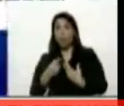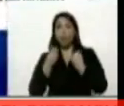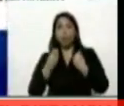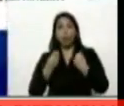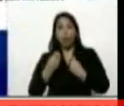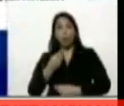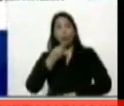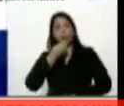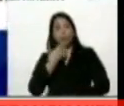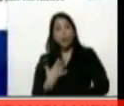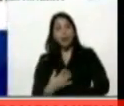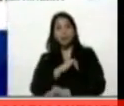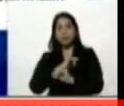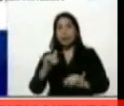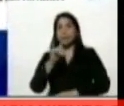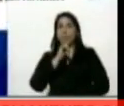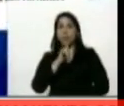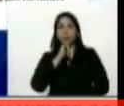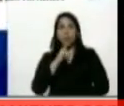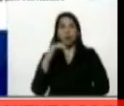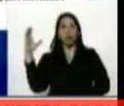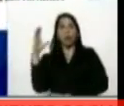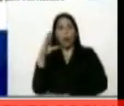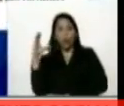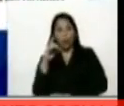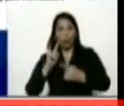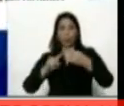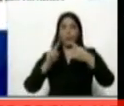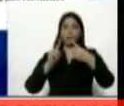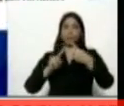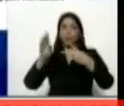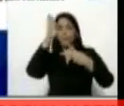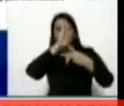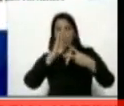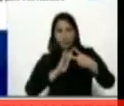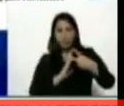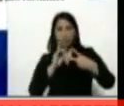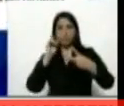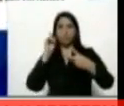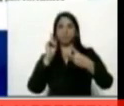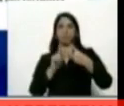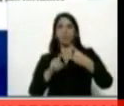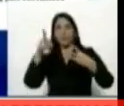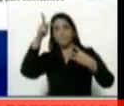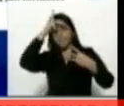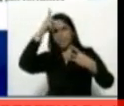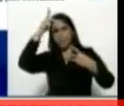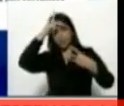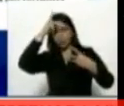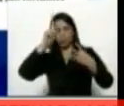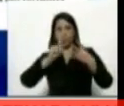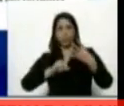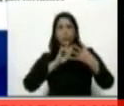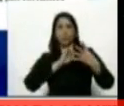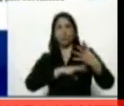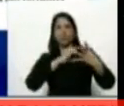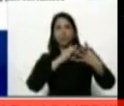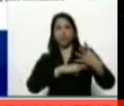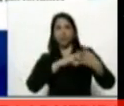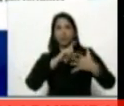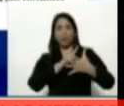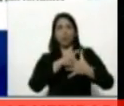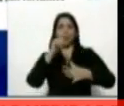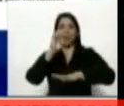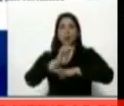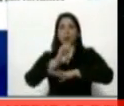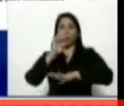¿sabes? Cuando fue a pasear con Saddam Hussein en el Mercedes por Bagdad, y cada una de esas cosas, revolución y cochinada. Se